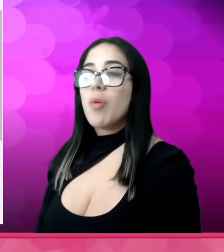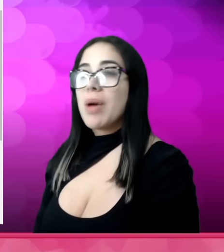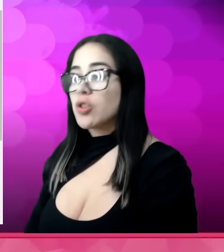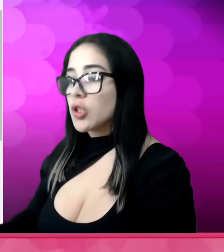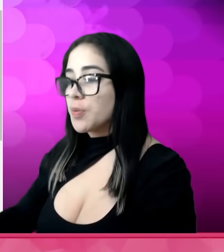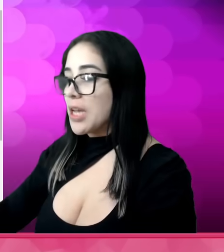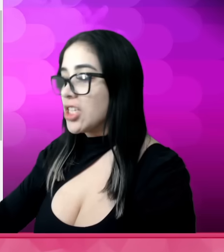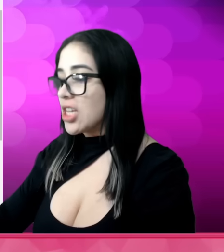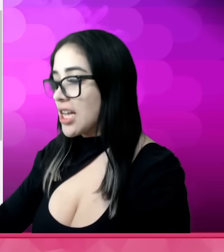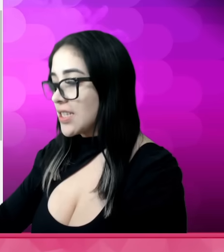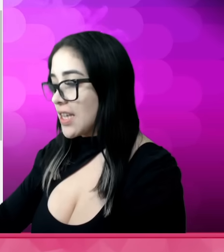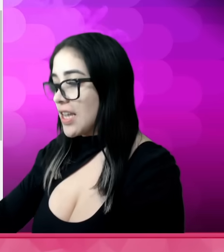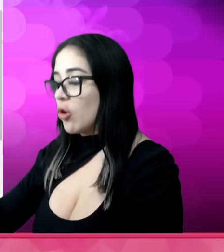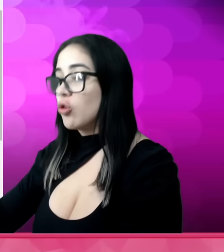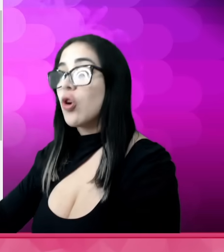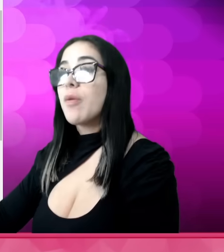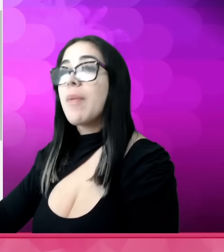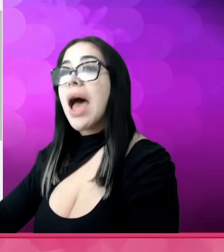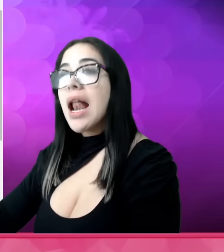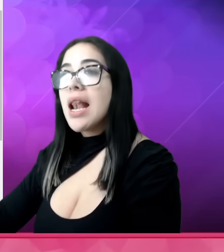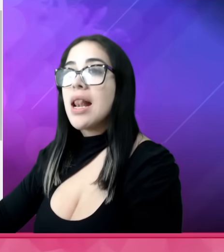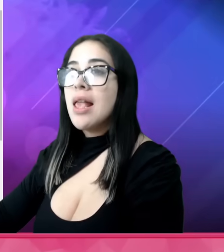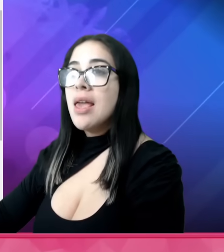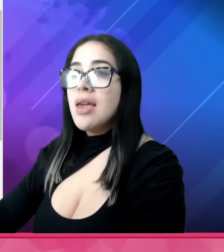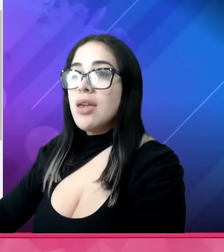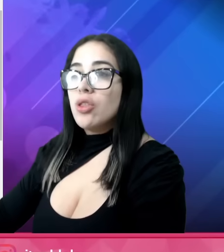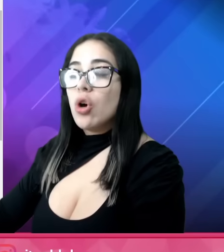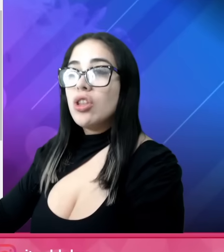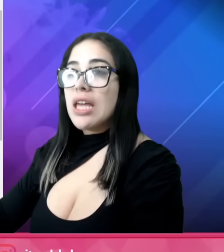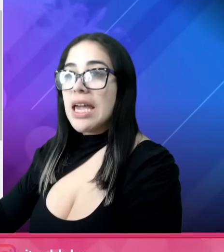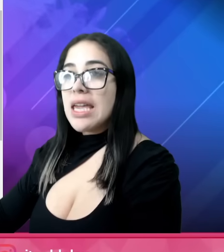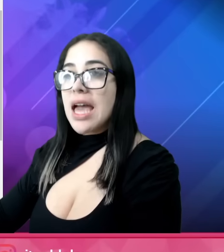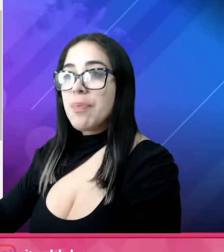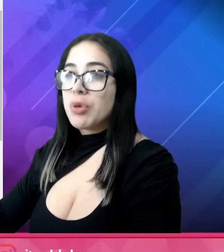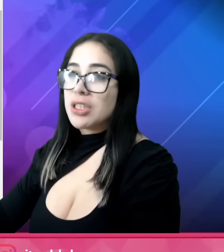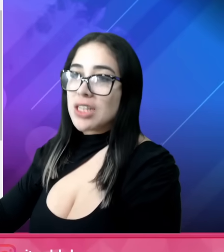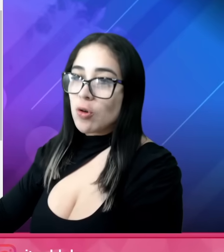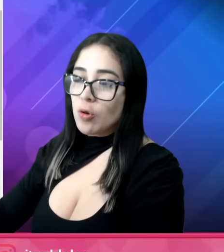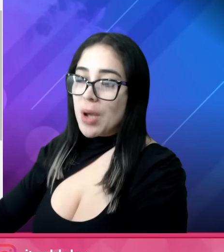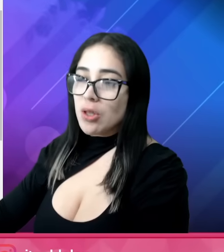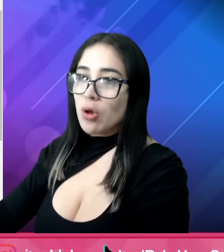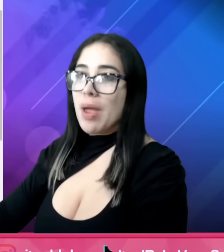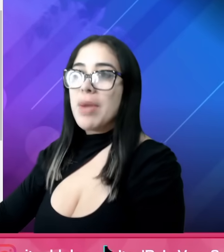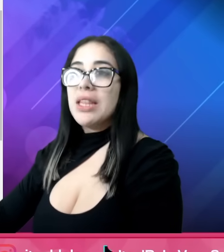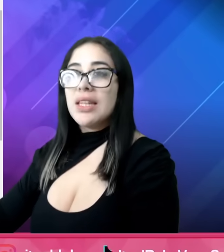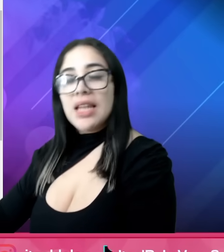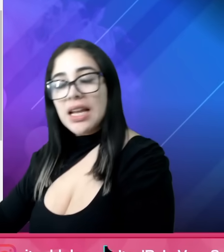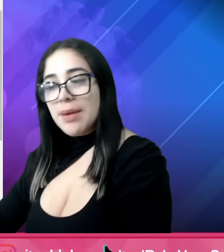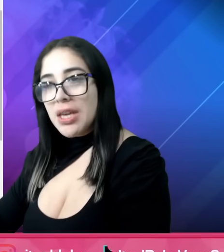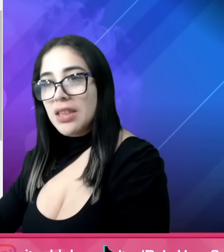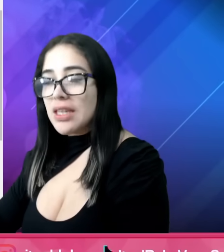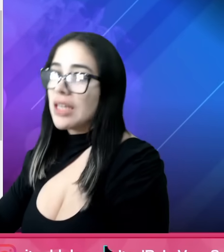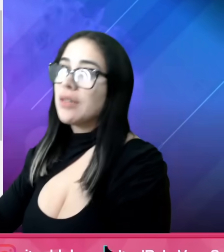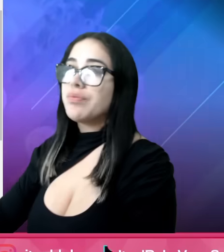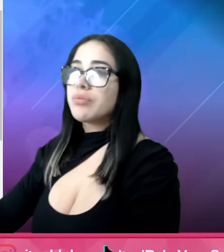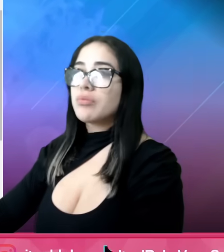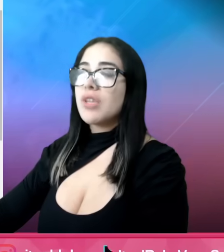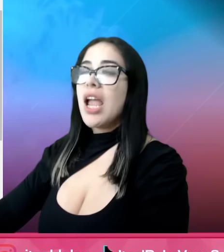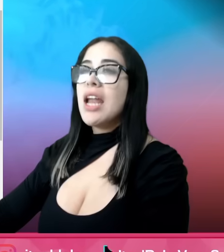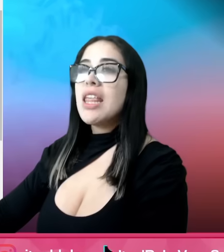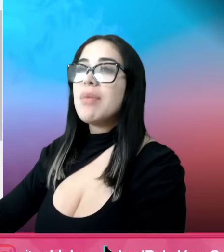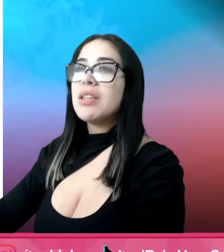levantó más sospechas de lo normal donde ella pues está culpando obviamente directamente